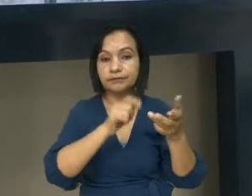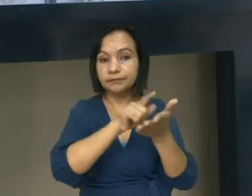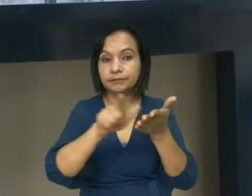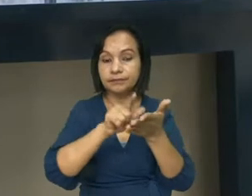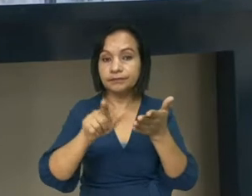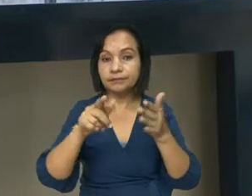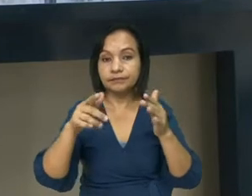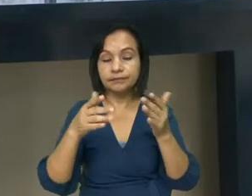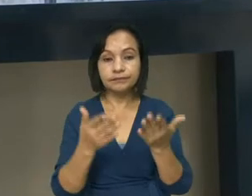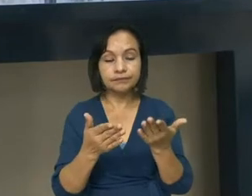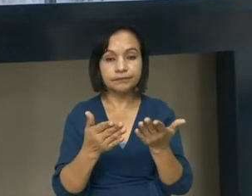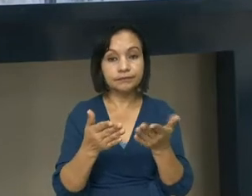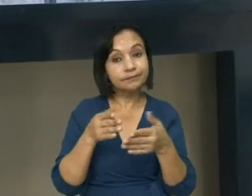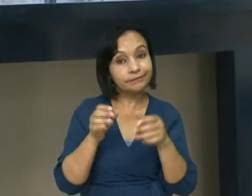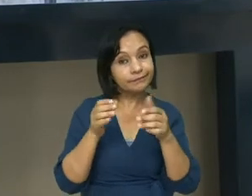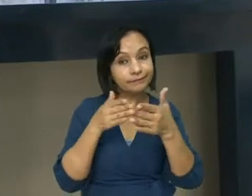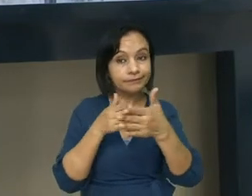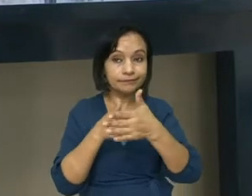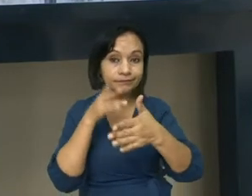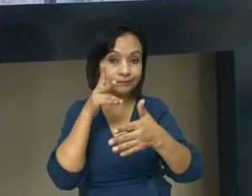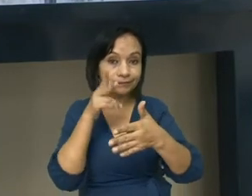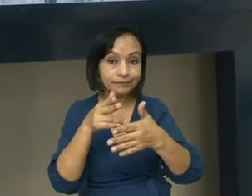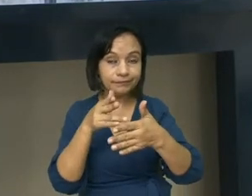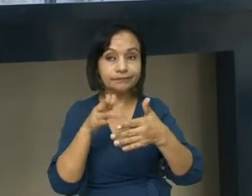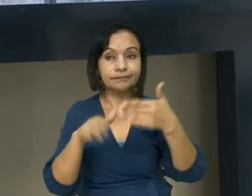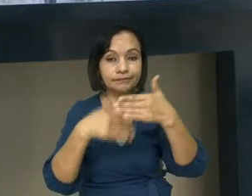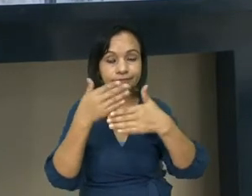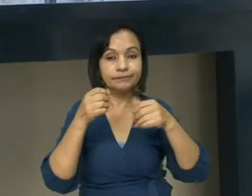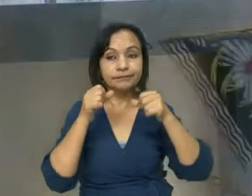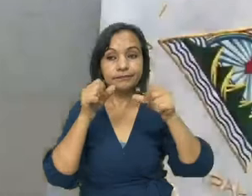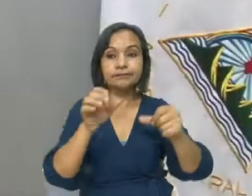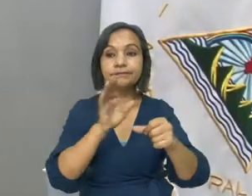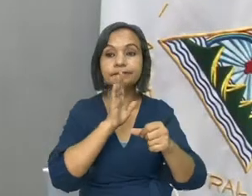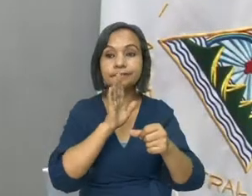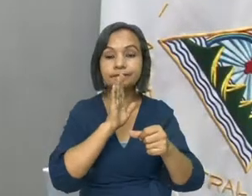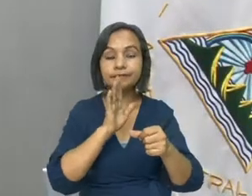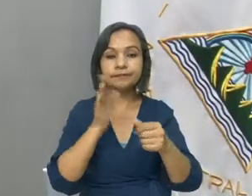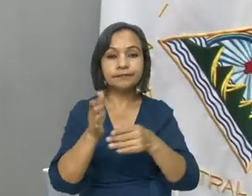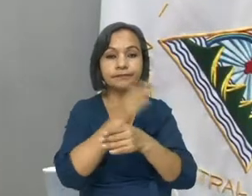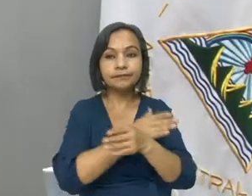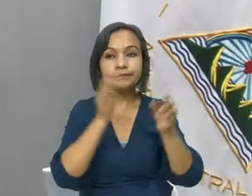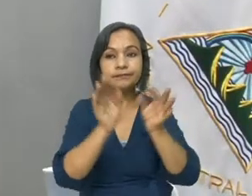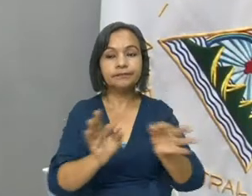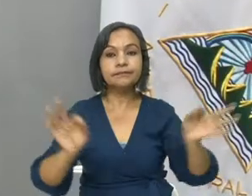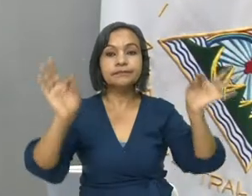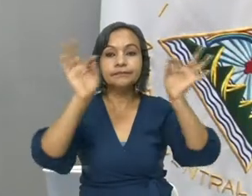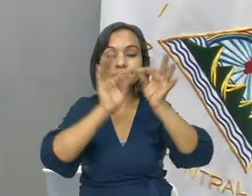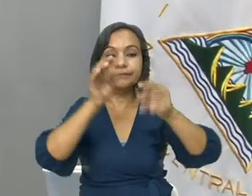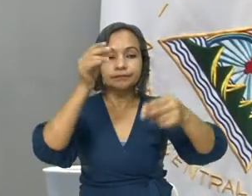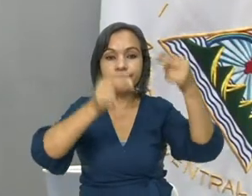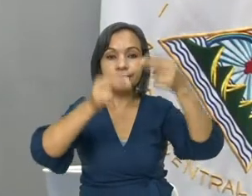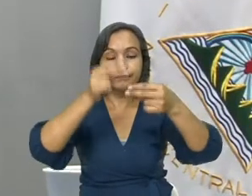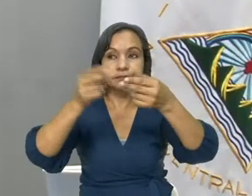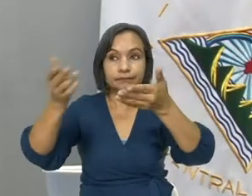saneamiento rural. Compañero Virgilio, tenemos que hacer una pausa muy breve, pero al volver quisiera que habláramos, solo para recapitular, importante dato que nos